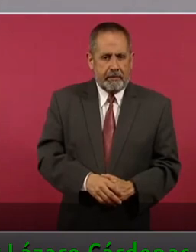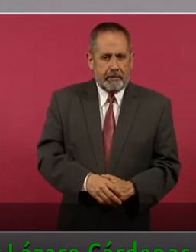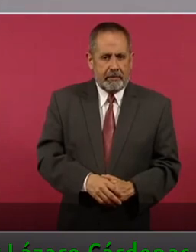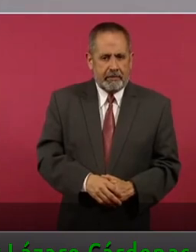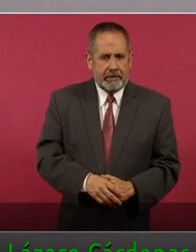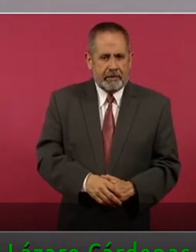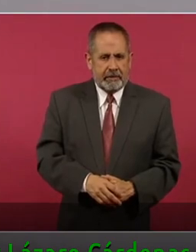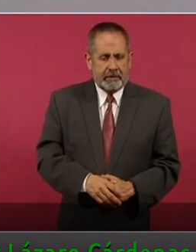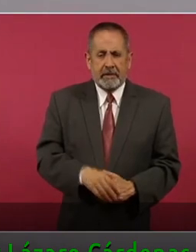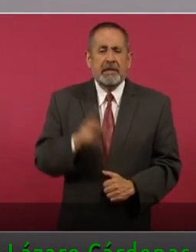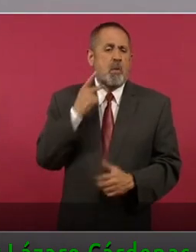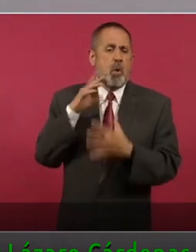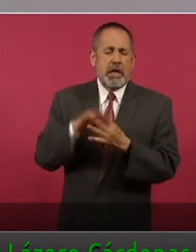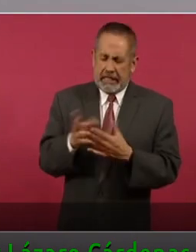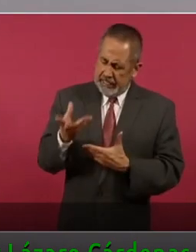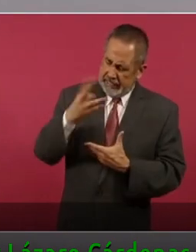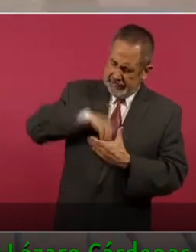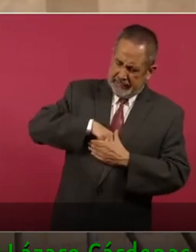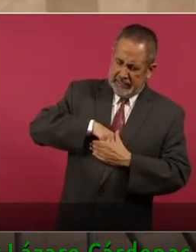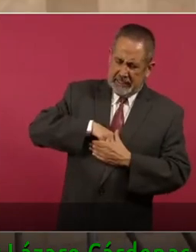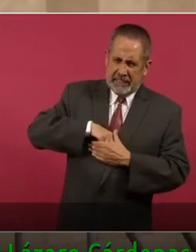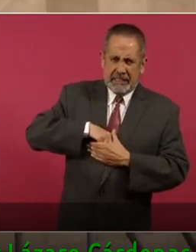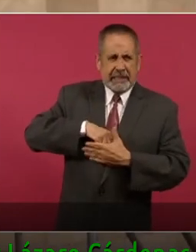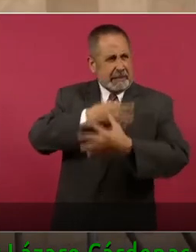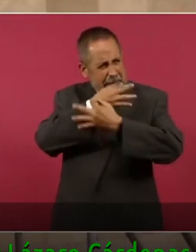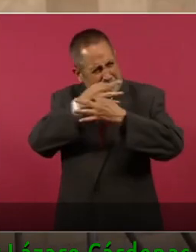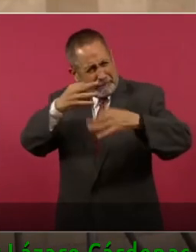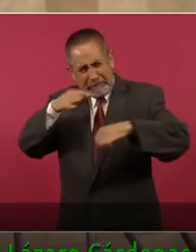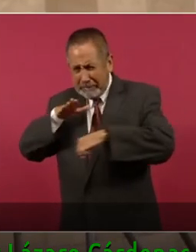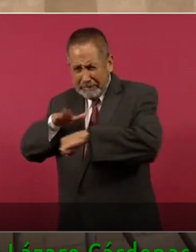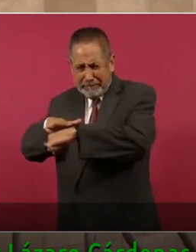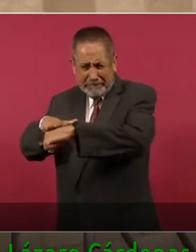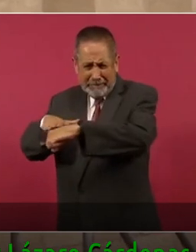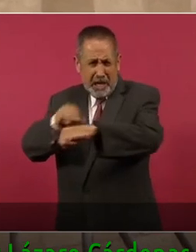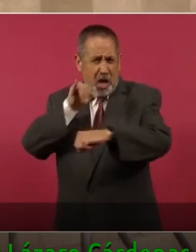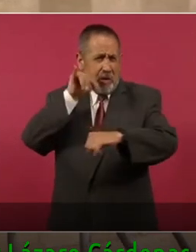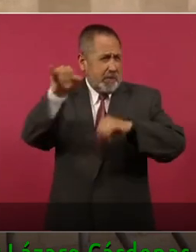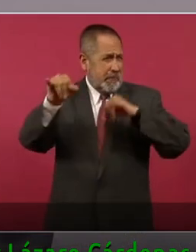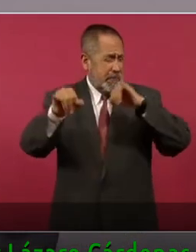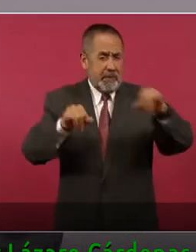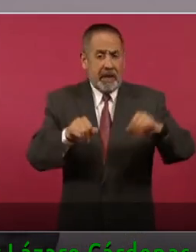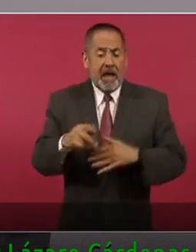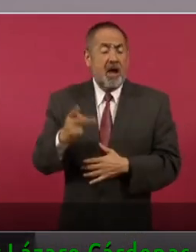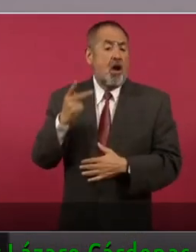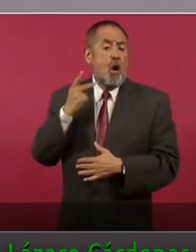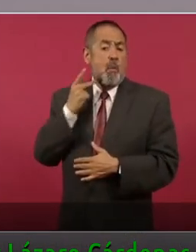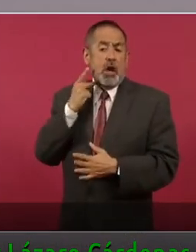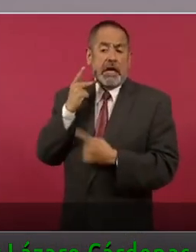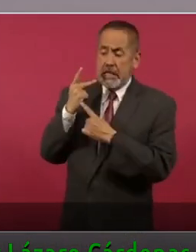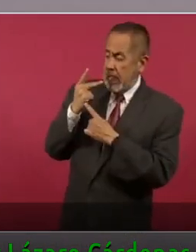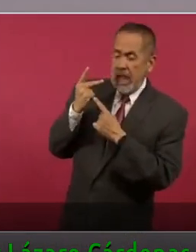que se internalice que soy Oiga lejos la política no solo es